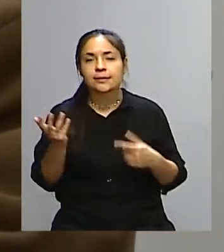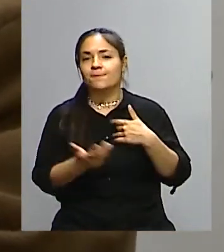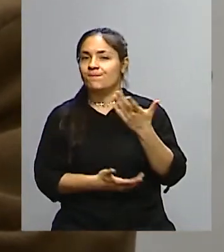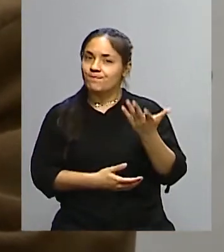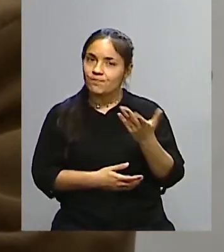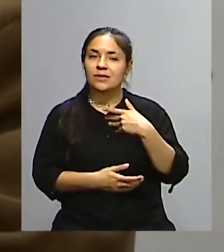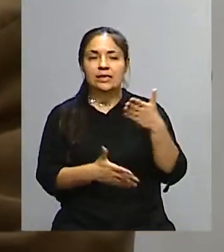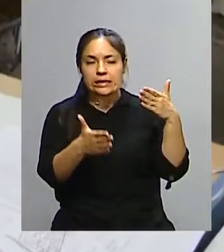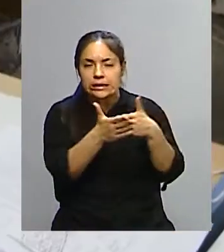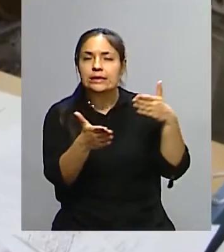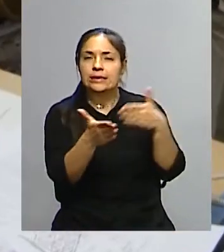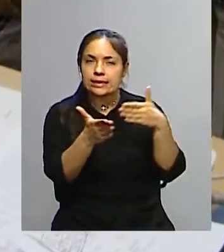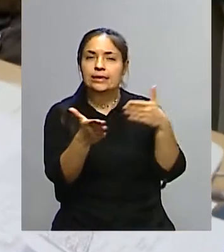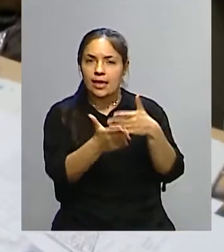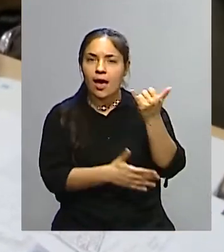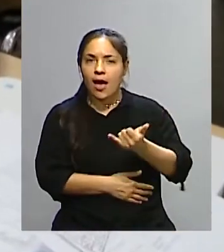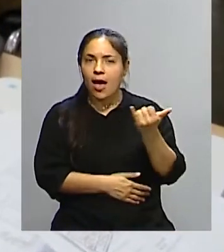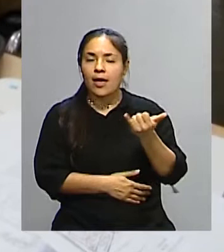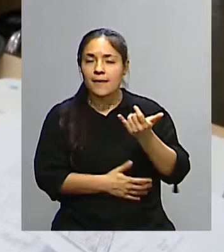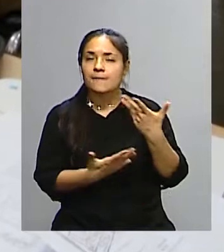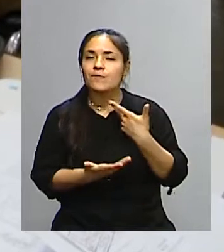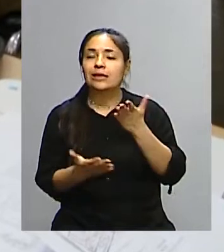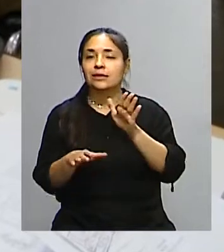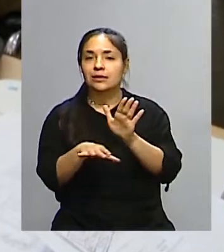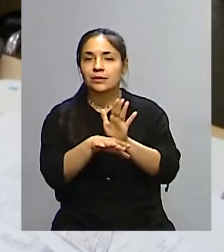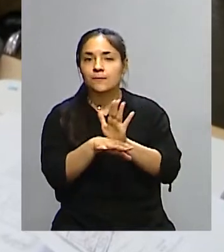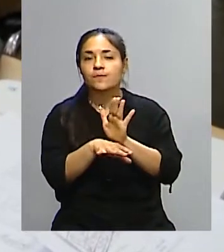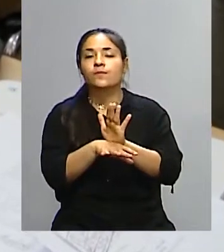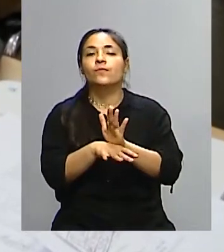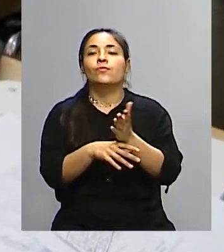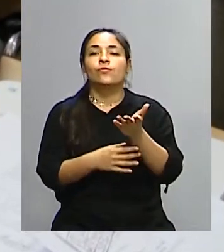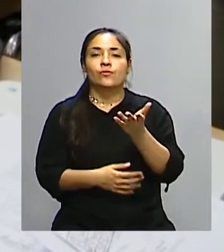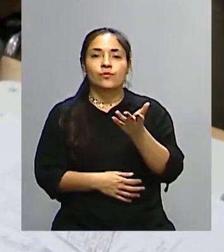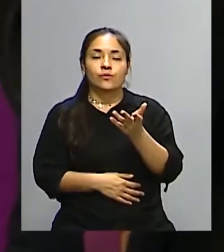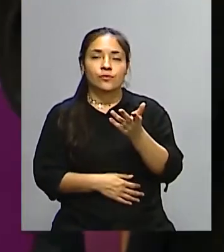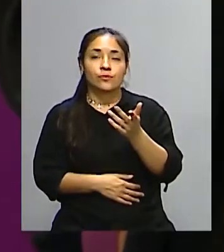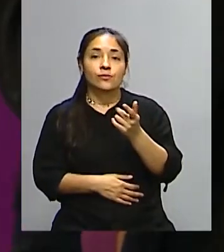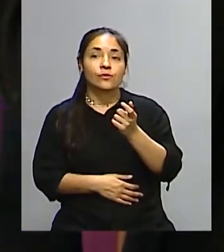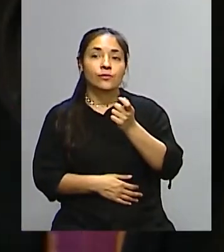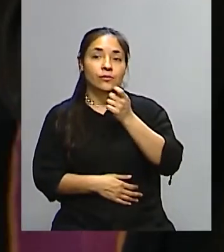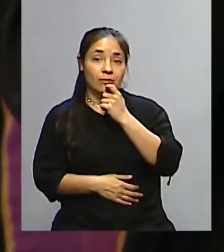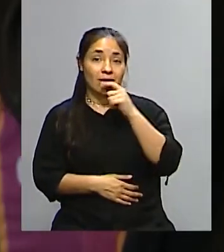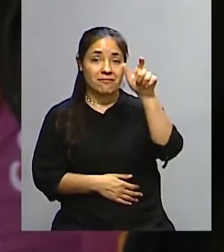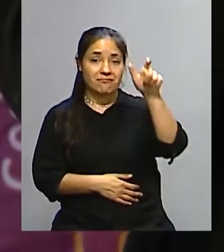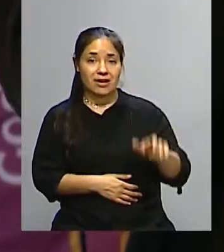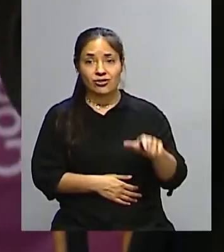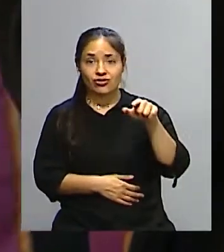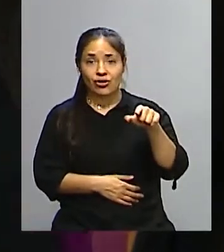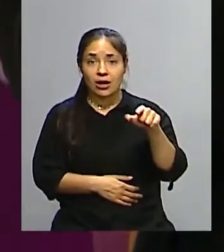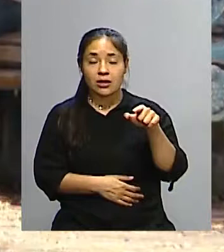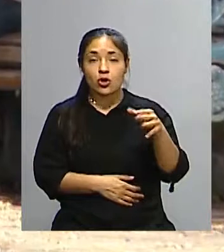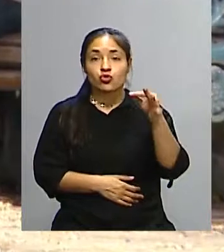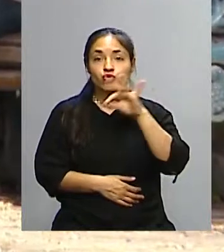va restringiendo y hay muchísimas situaciones donde por ahí las personas directamente ni siquiera ven los haberes